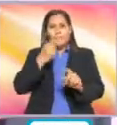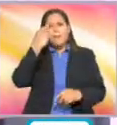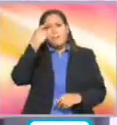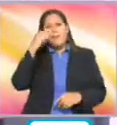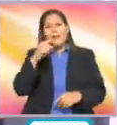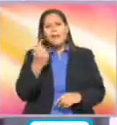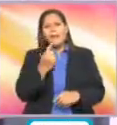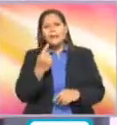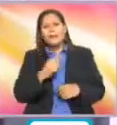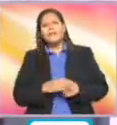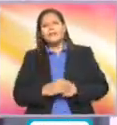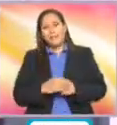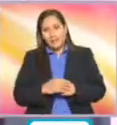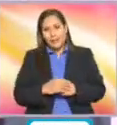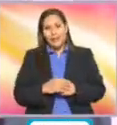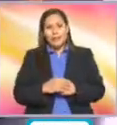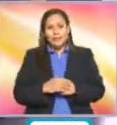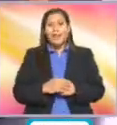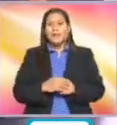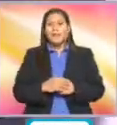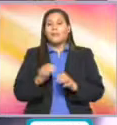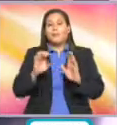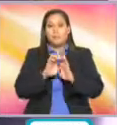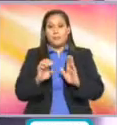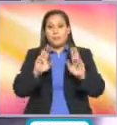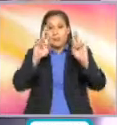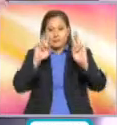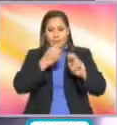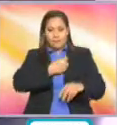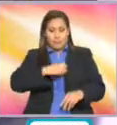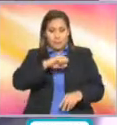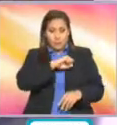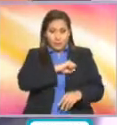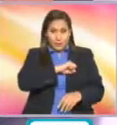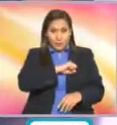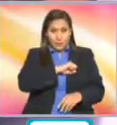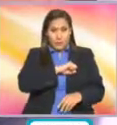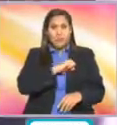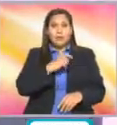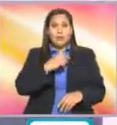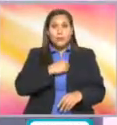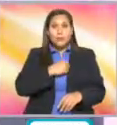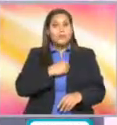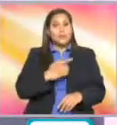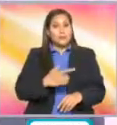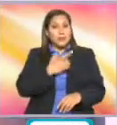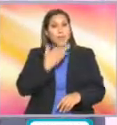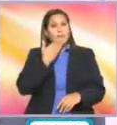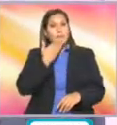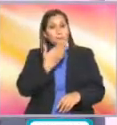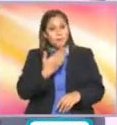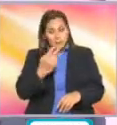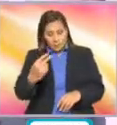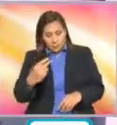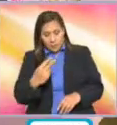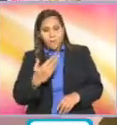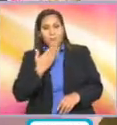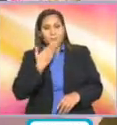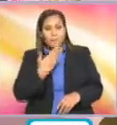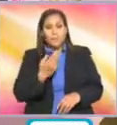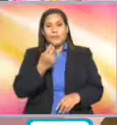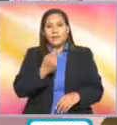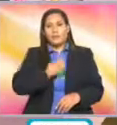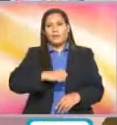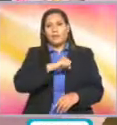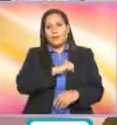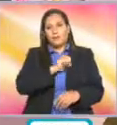en la que en términos de salud estoy bien, pues me siento bien, pero también en la medida en la que yo me siento bien, eso repercute también en mi salud